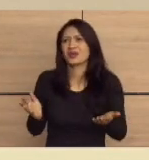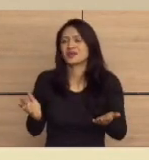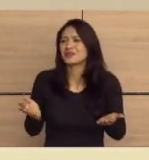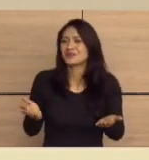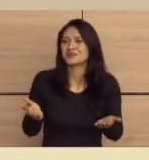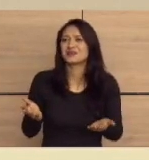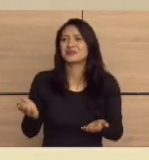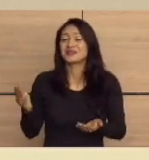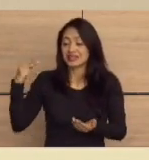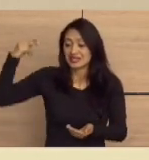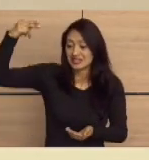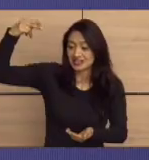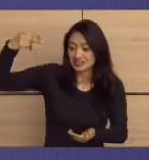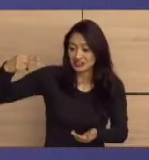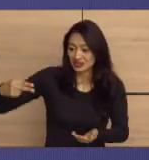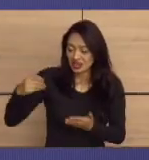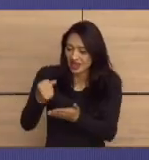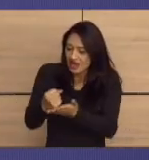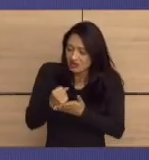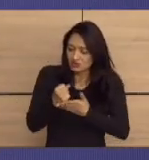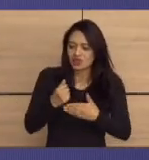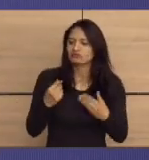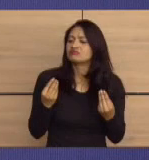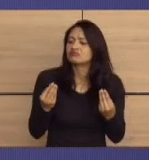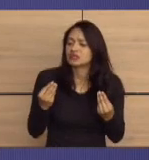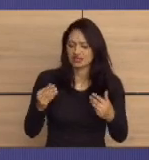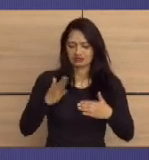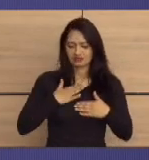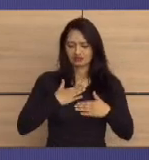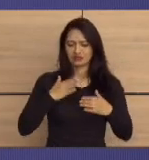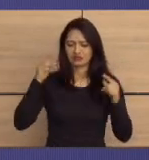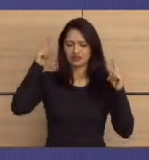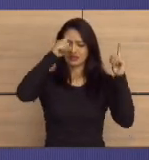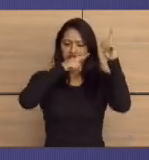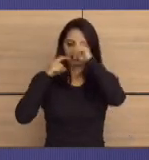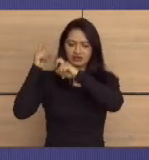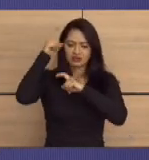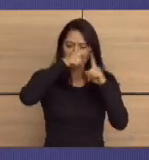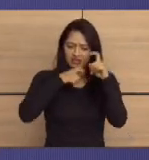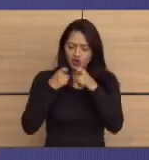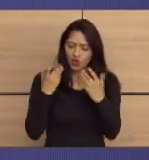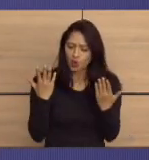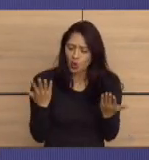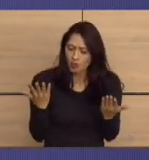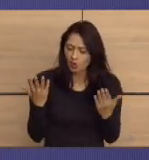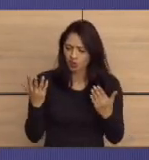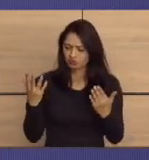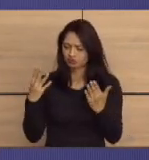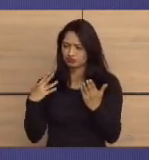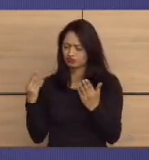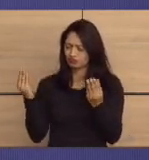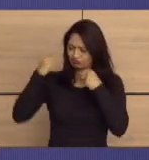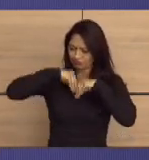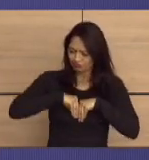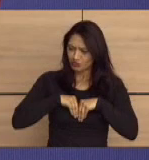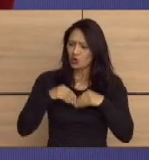lo que la historia lo lleva a uno a pensar es en cómo historizarla,